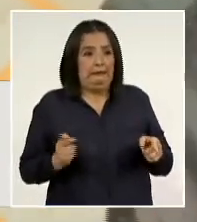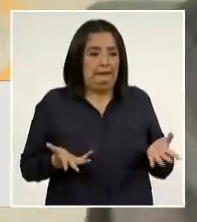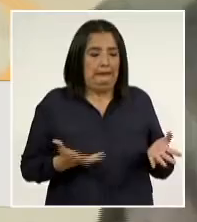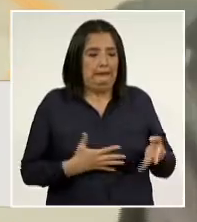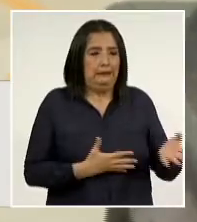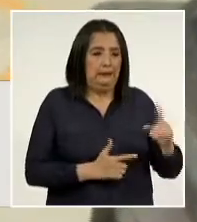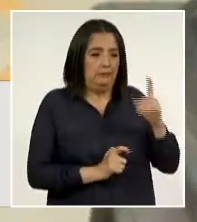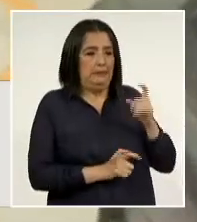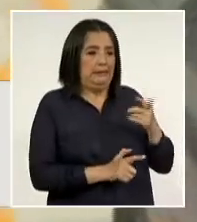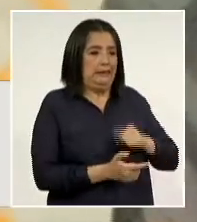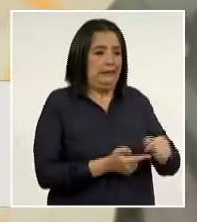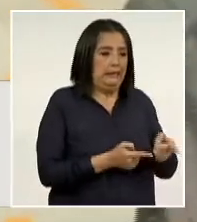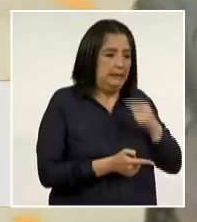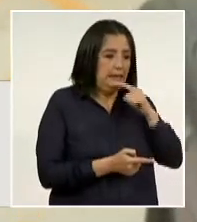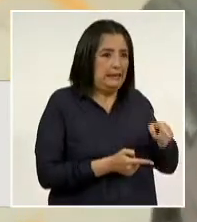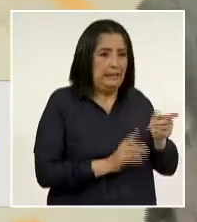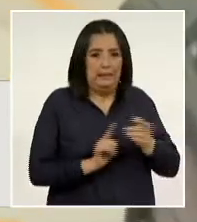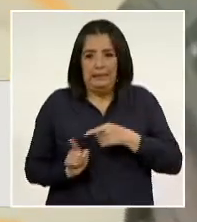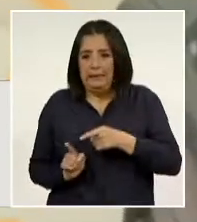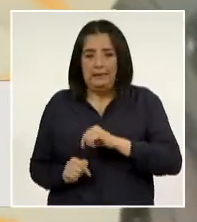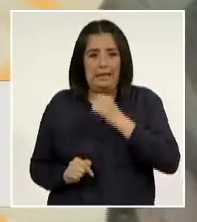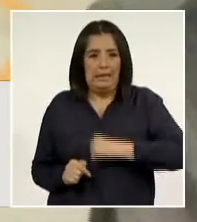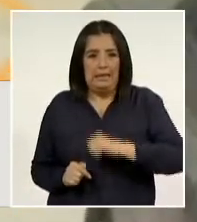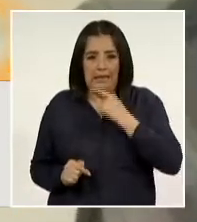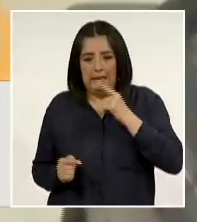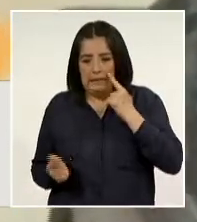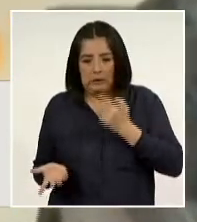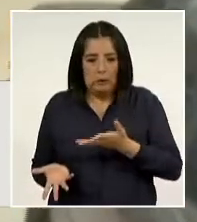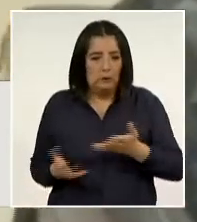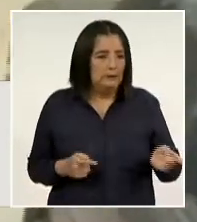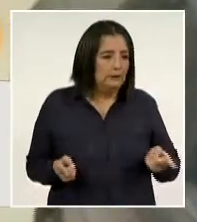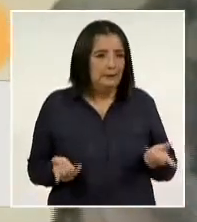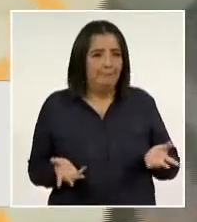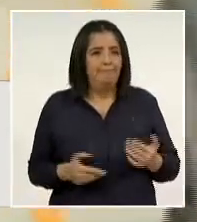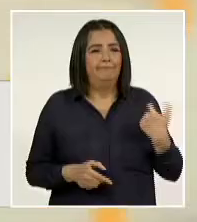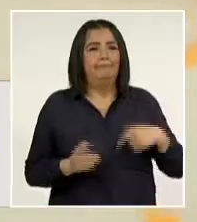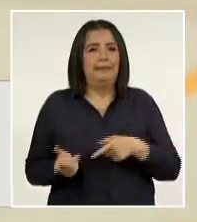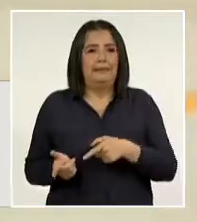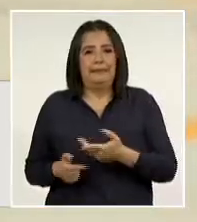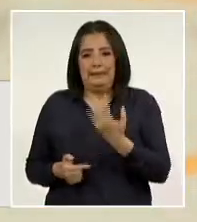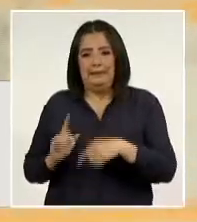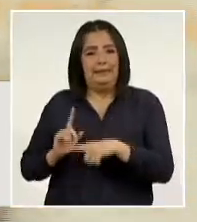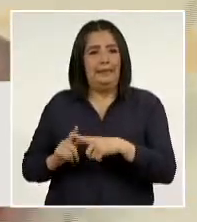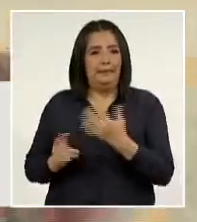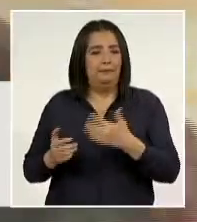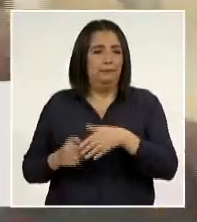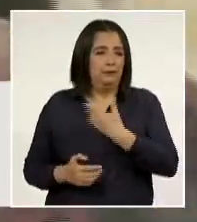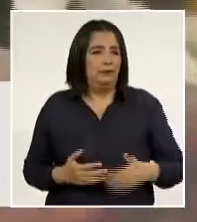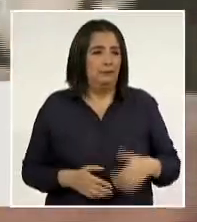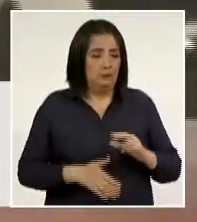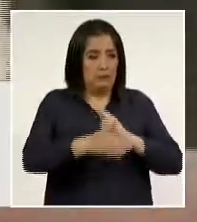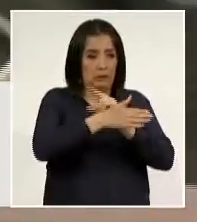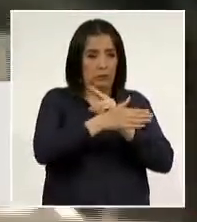intereses políticos de la hija y los intereses políticos del hijo, que muchos dicen son también los intereses del expresidente Alberto Fujimori. Vamos a leer los